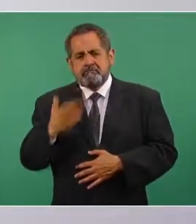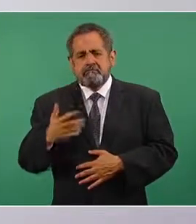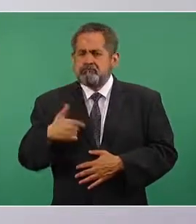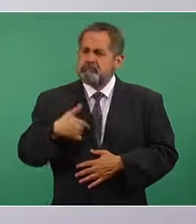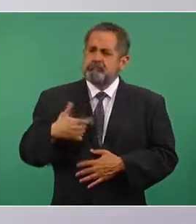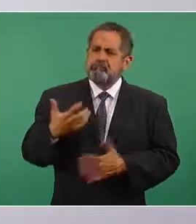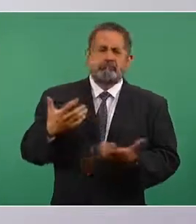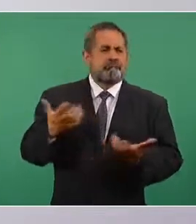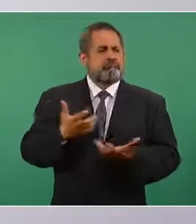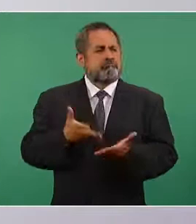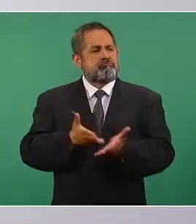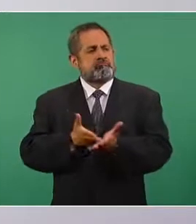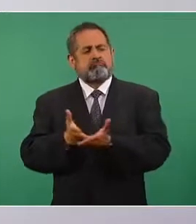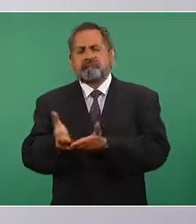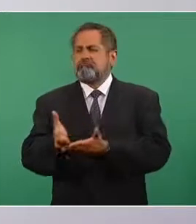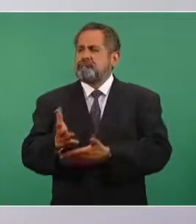actuado